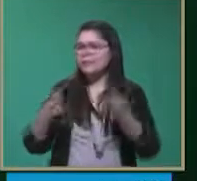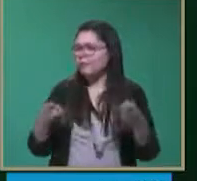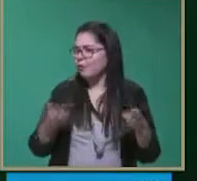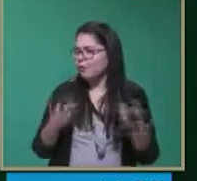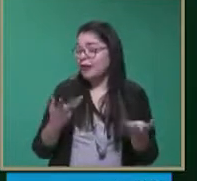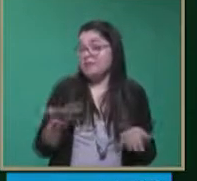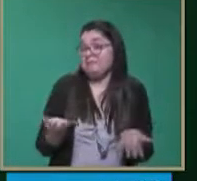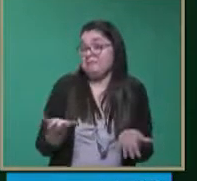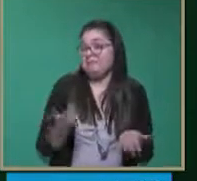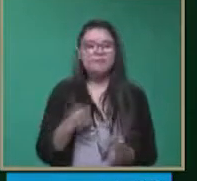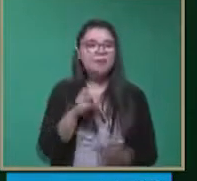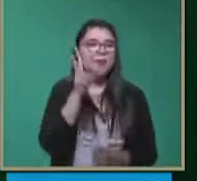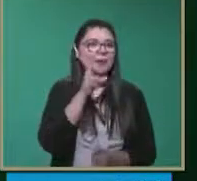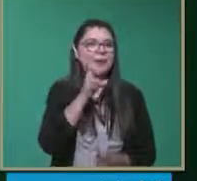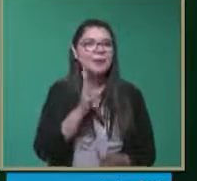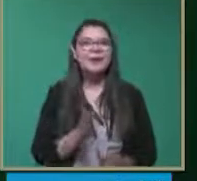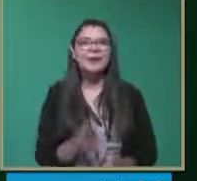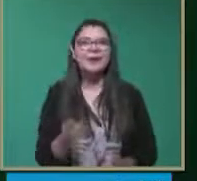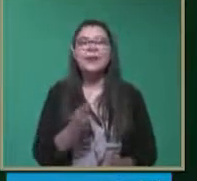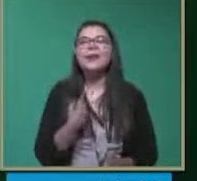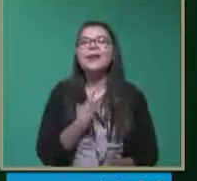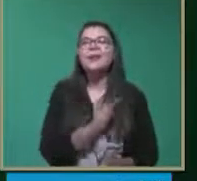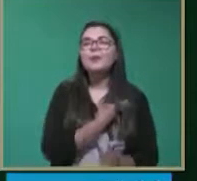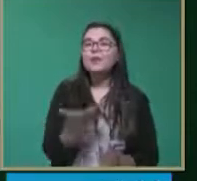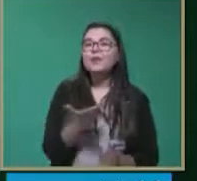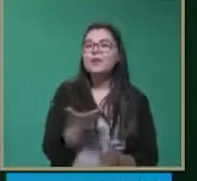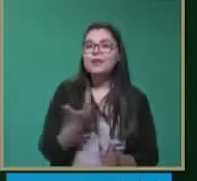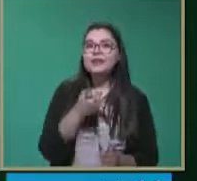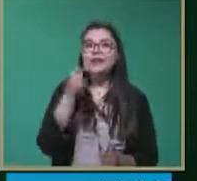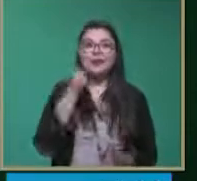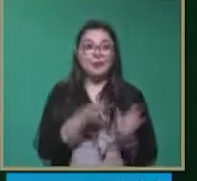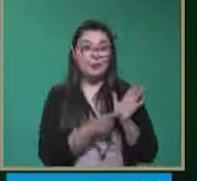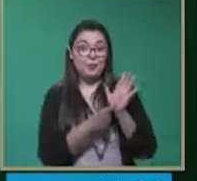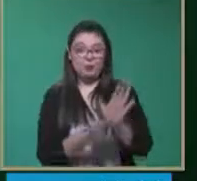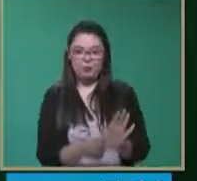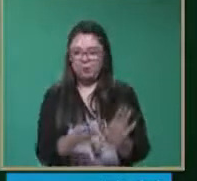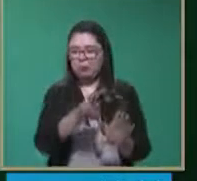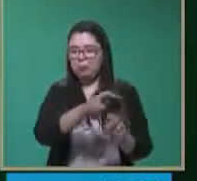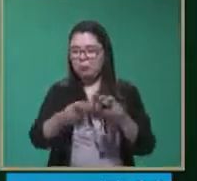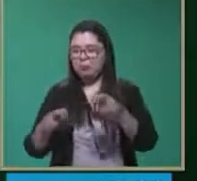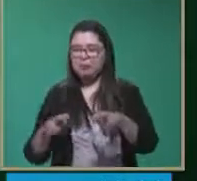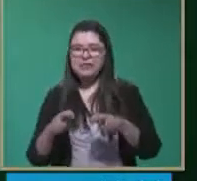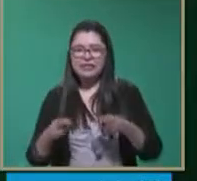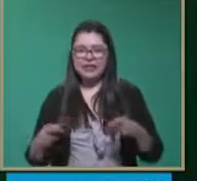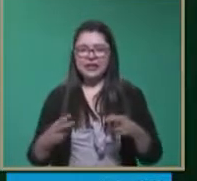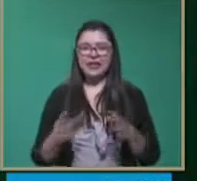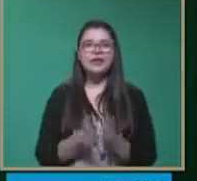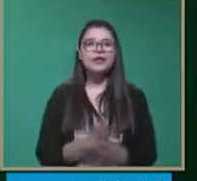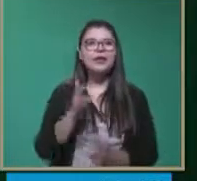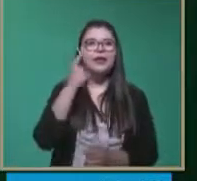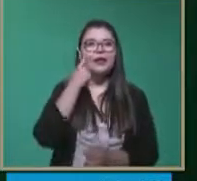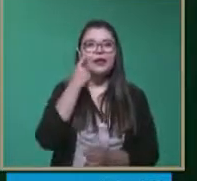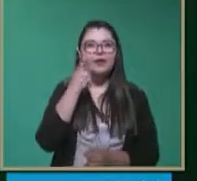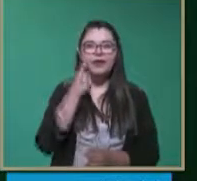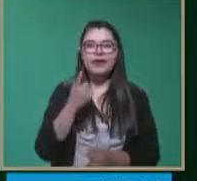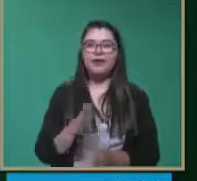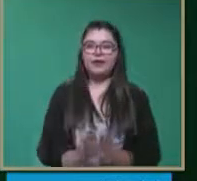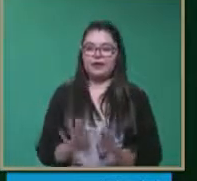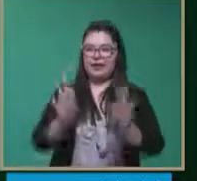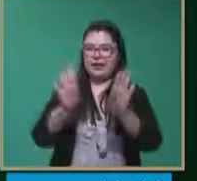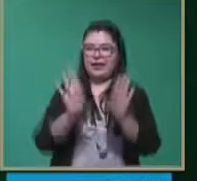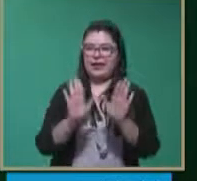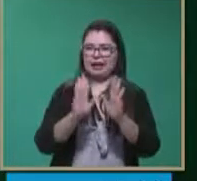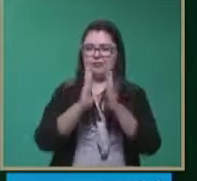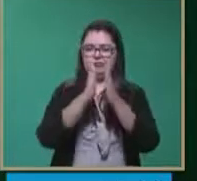hacer? Se deben colocar varias sillas en una habitación, respaldo con respaldo. La cantidad de